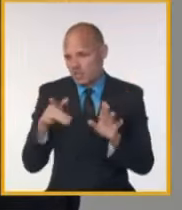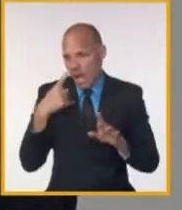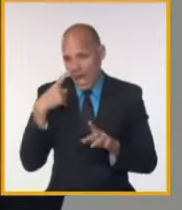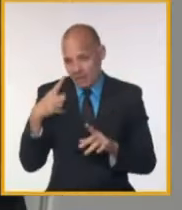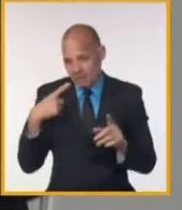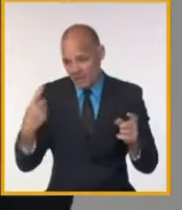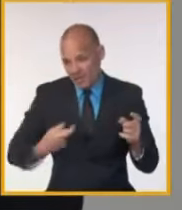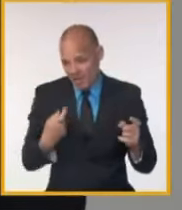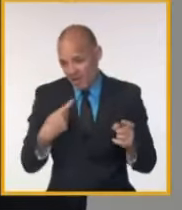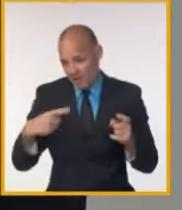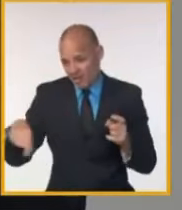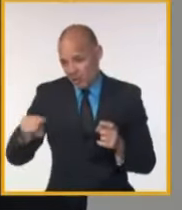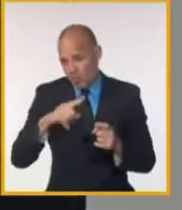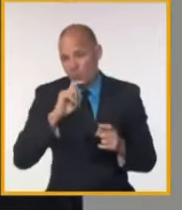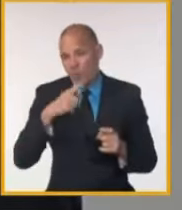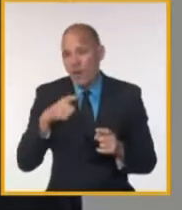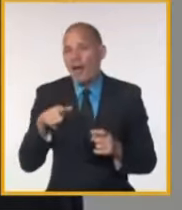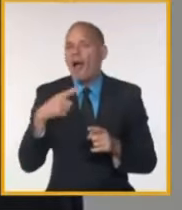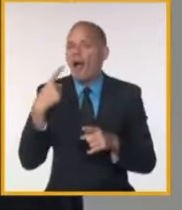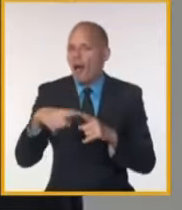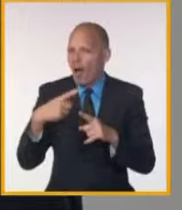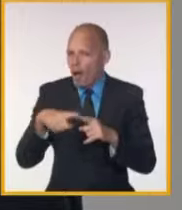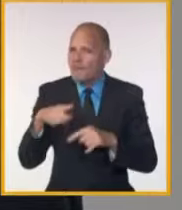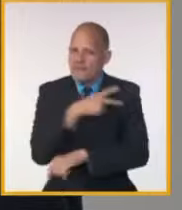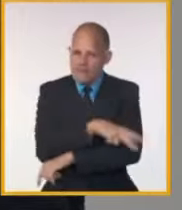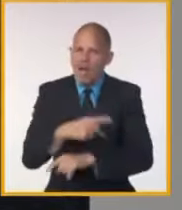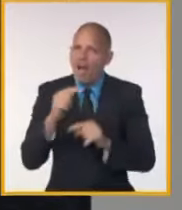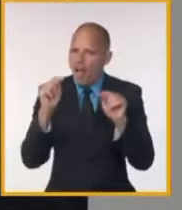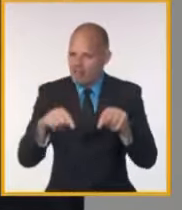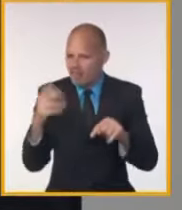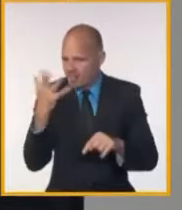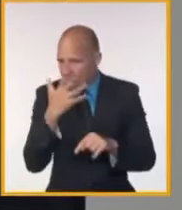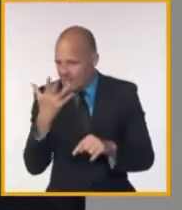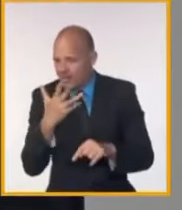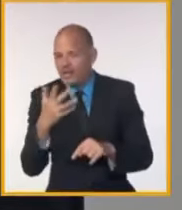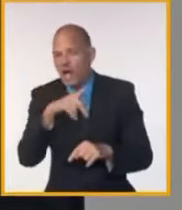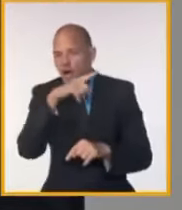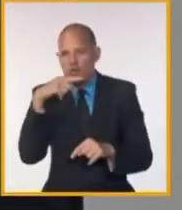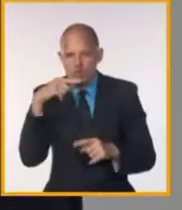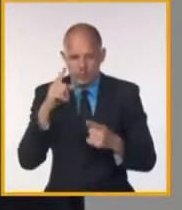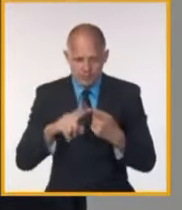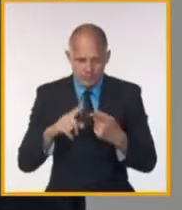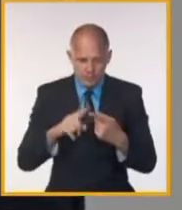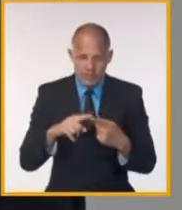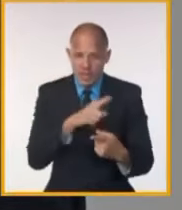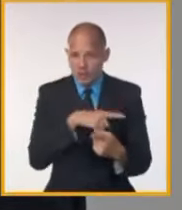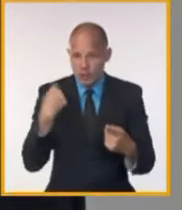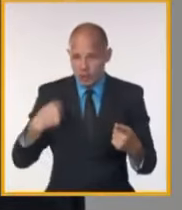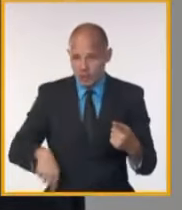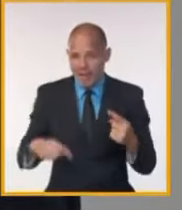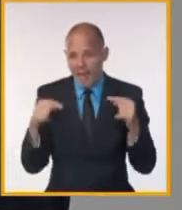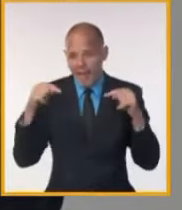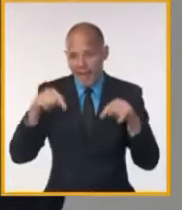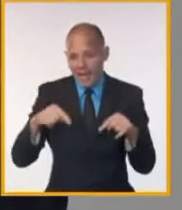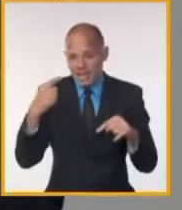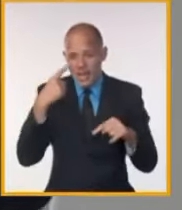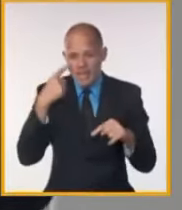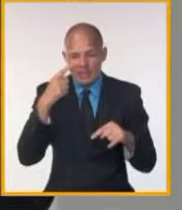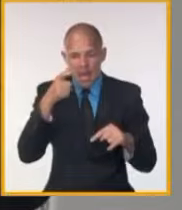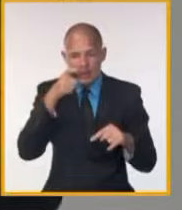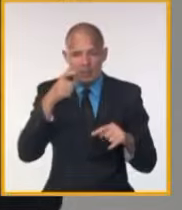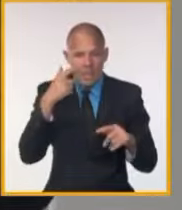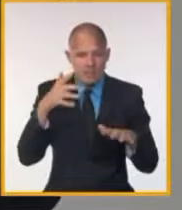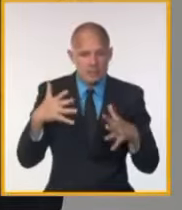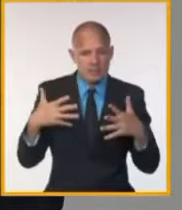están las grandes potencias está est China y la unión sovi y Rusia están ahí a la expectativa